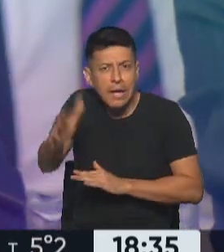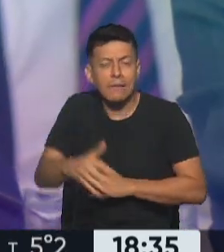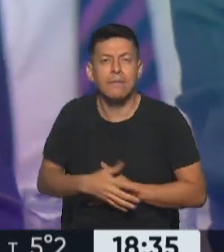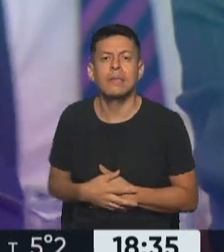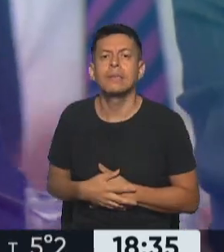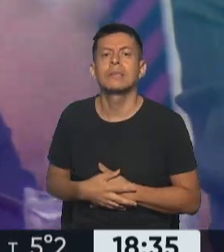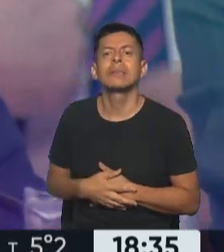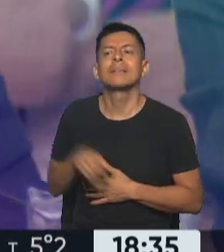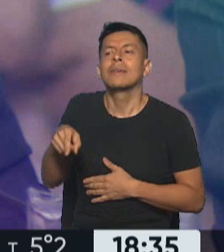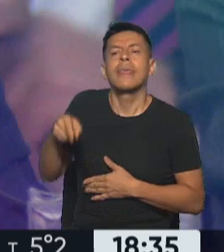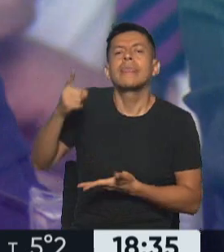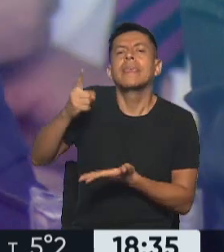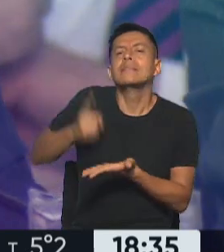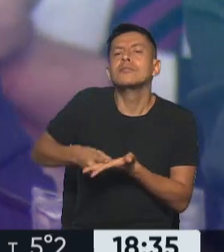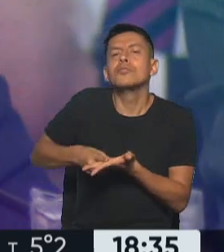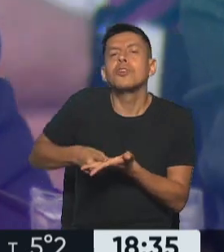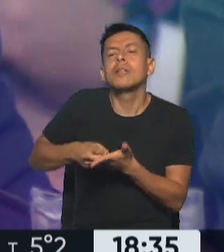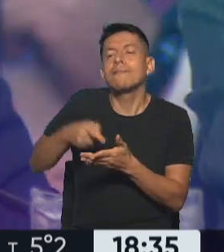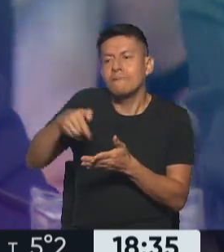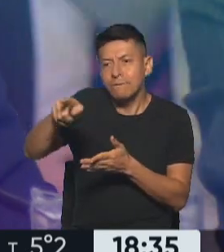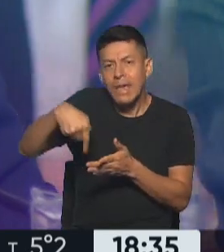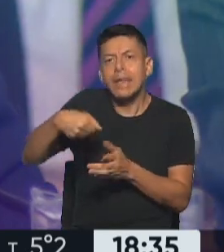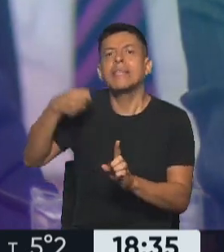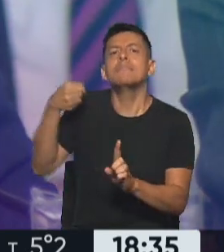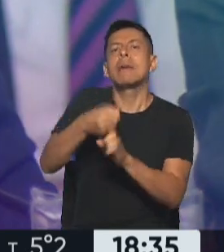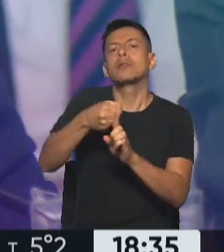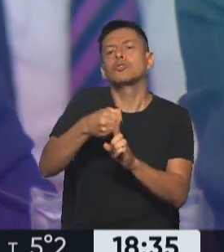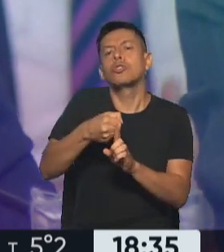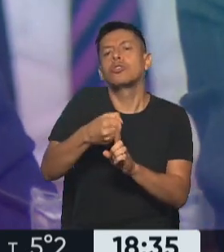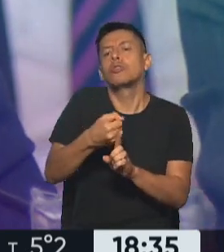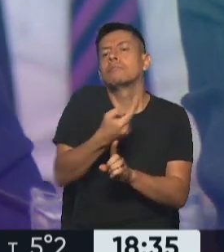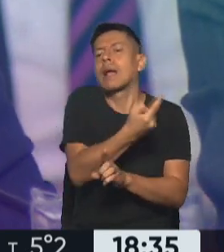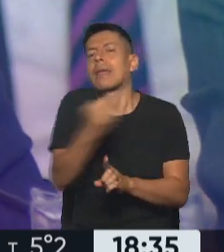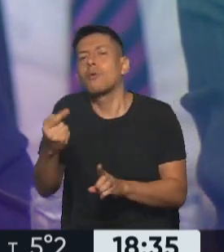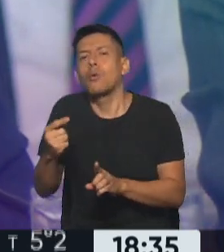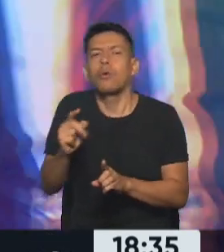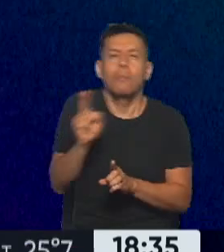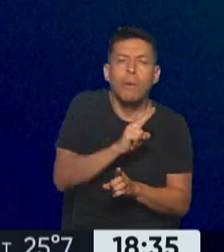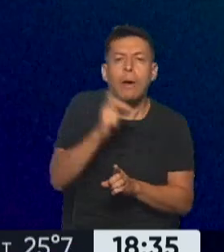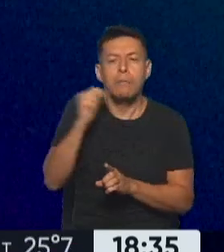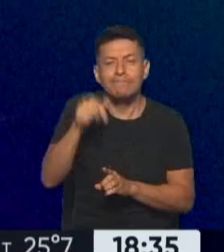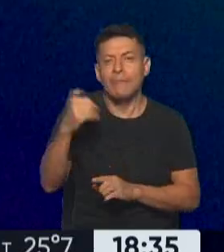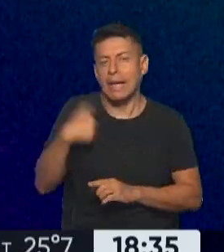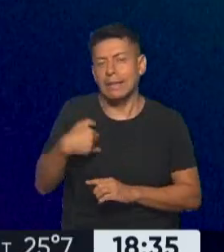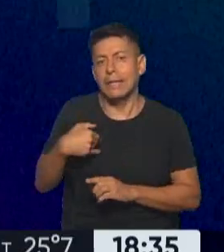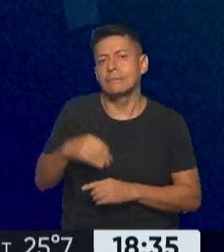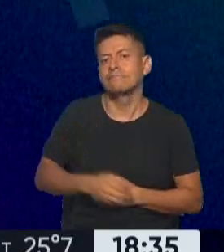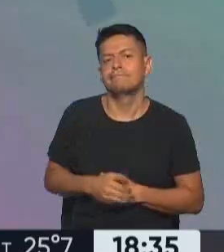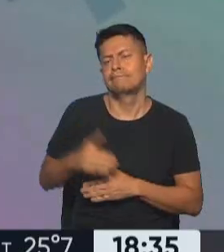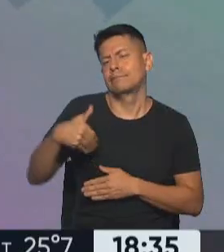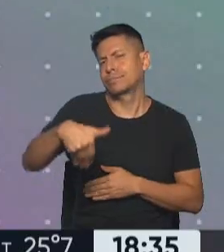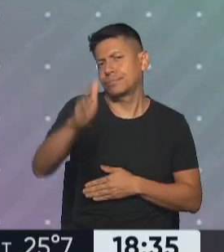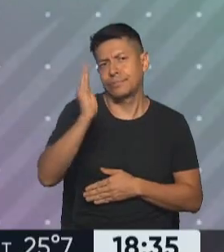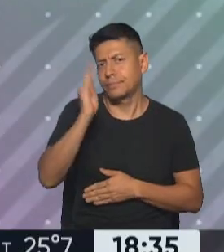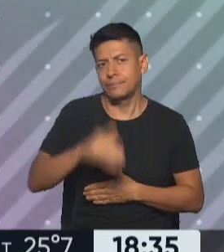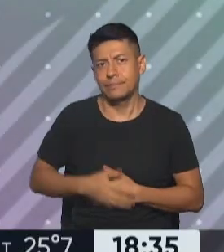decisiones son decisiones que tienen impacto en la vida de las argentinas y de los argentinos por generaciones.